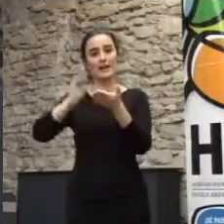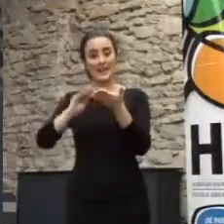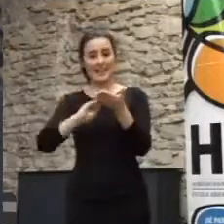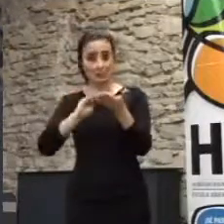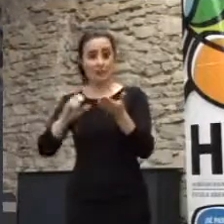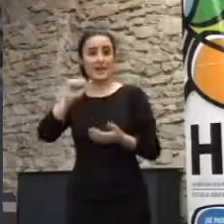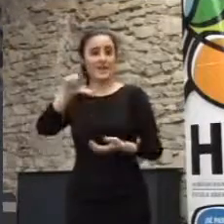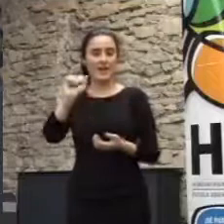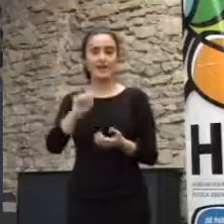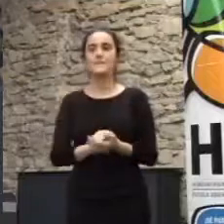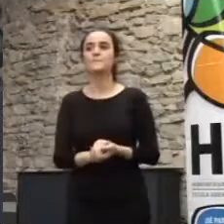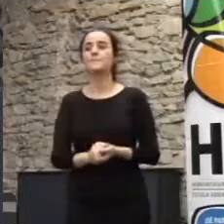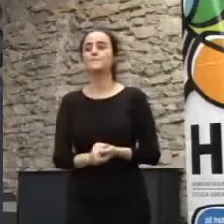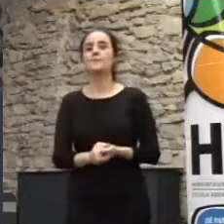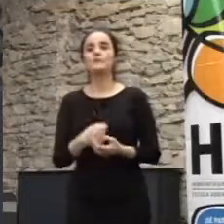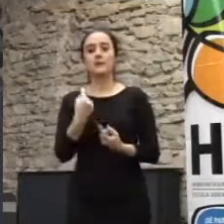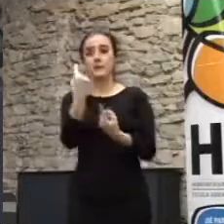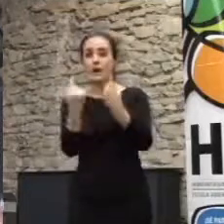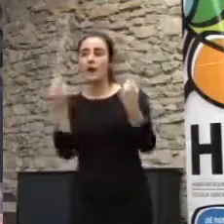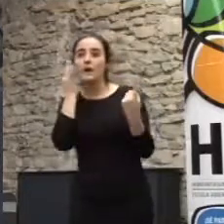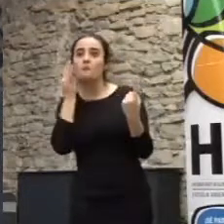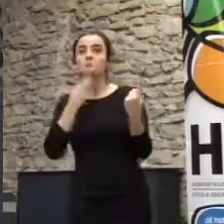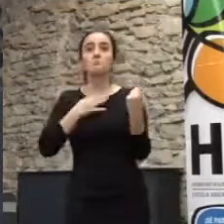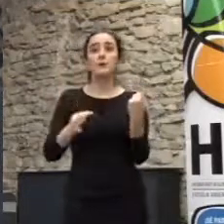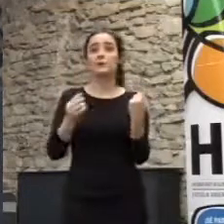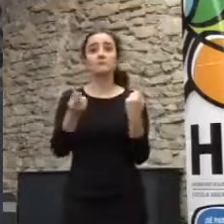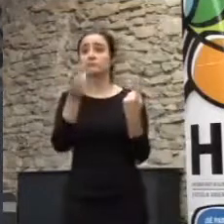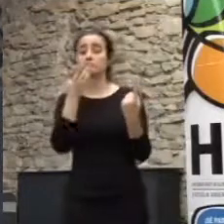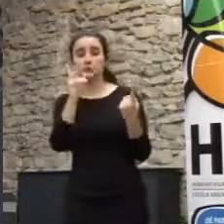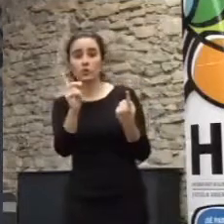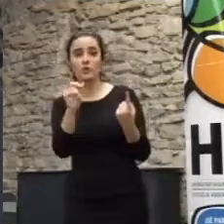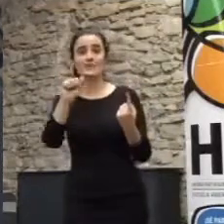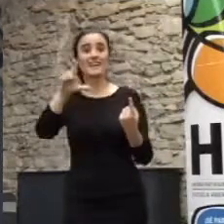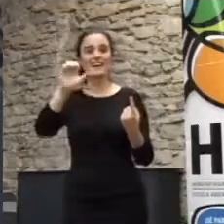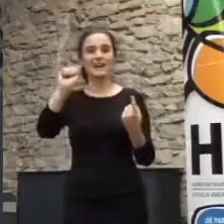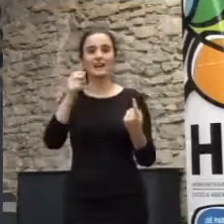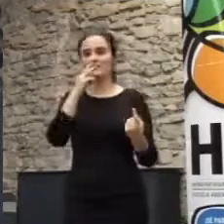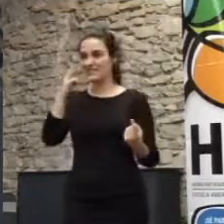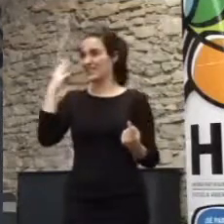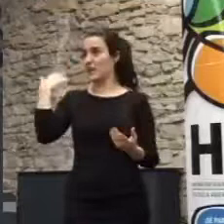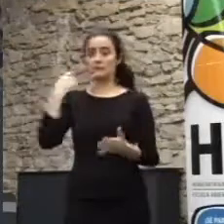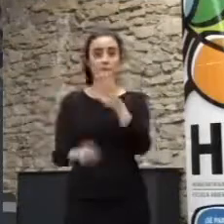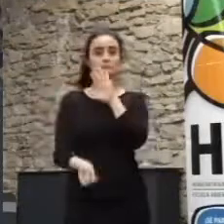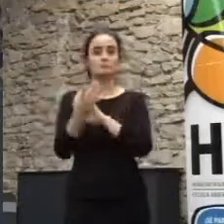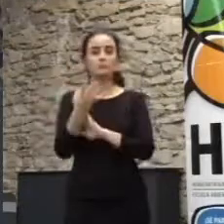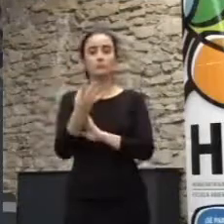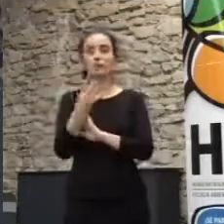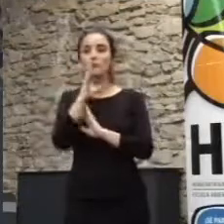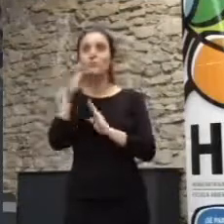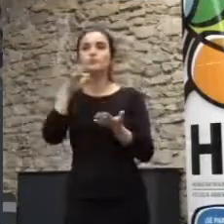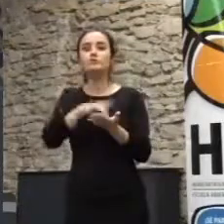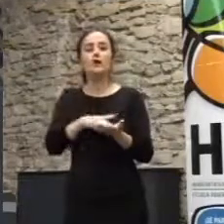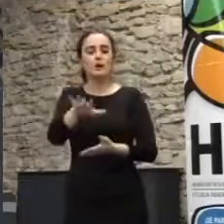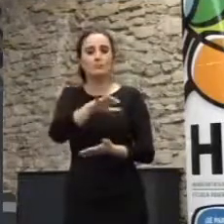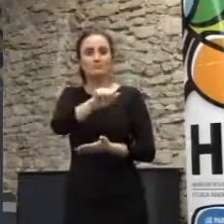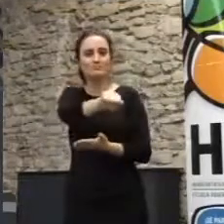Alea. Algunos y algunas probablemente no lo conoceréis. Alea surgió hace 3 años fruto de un vacío enorme